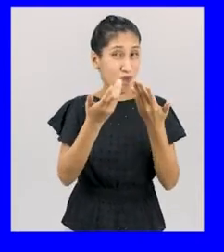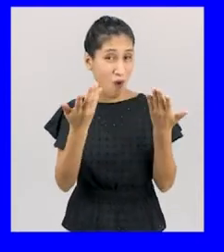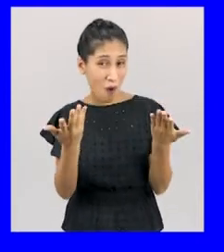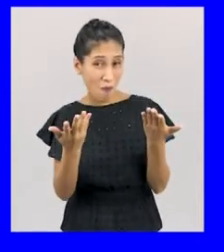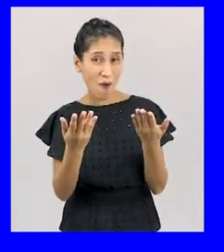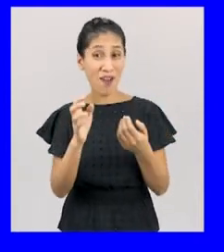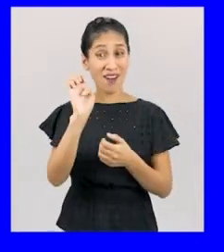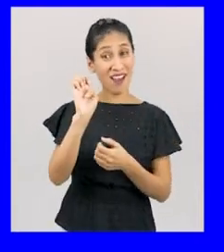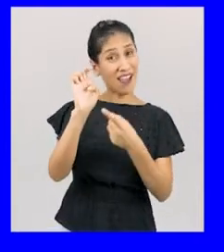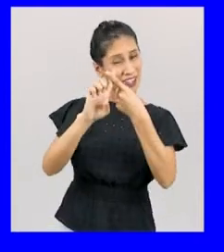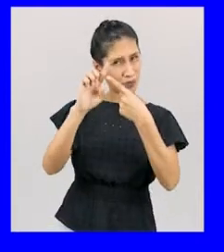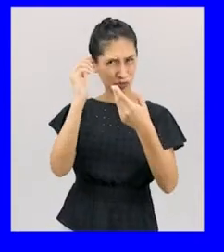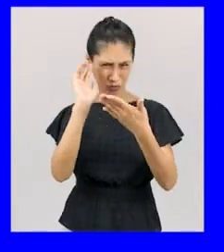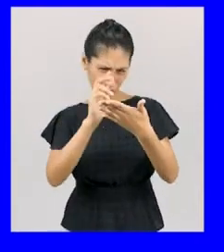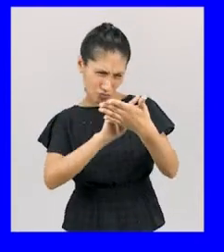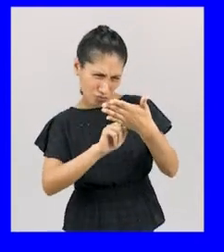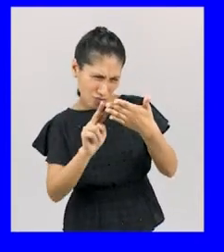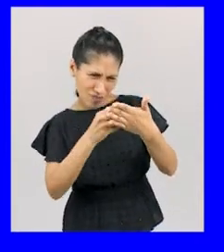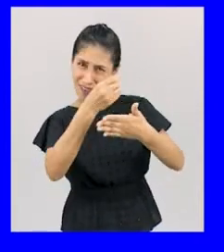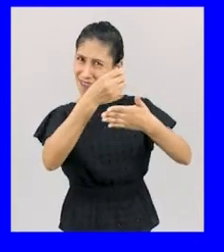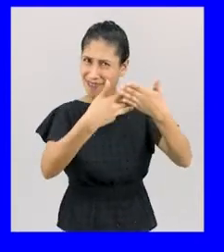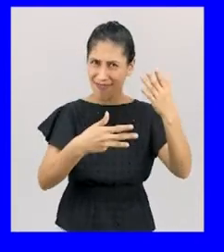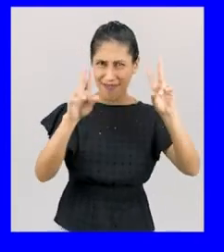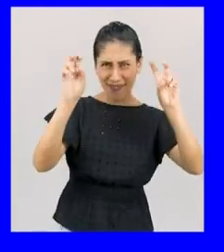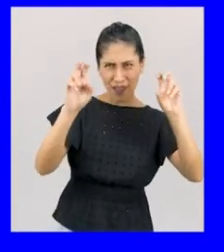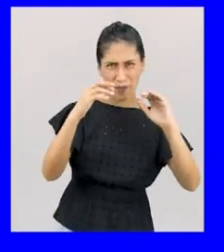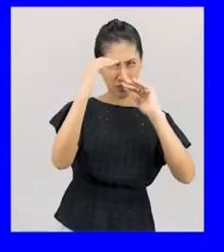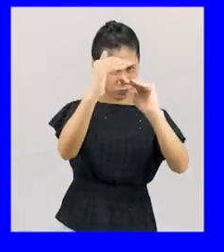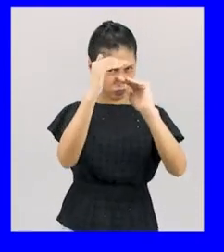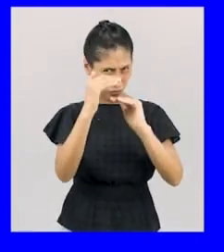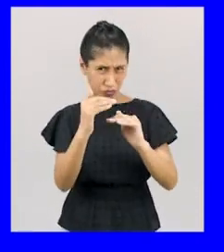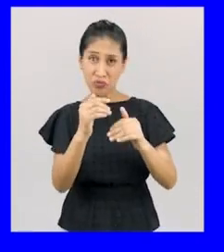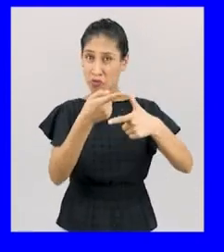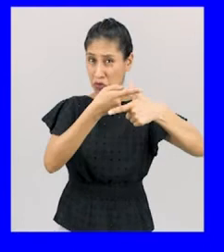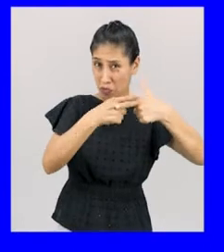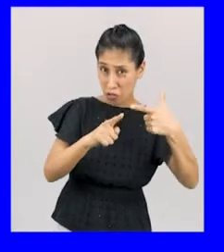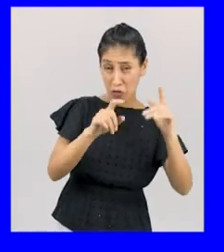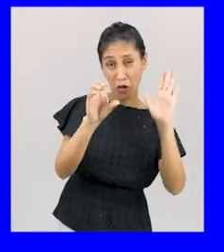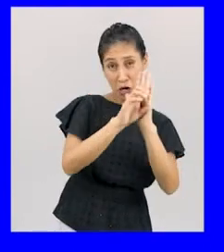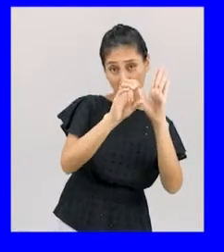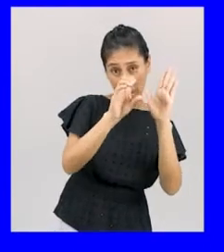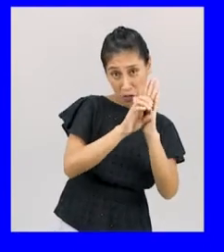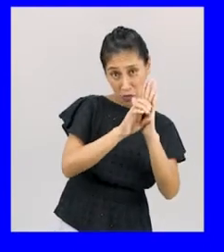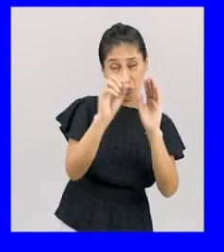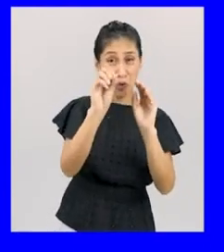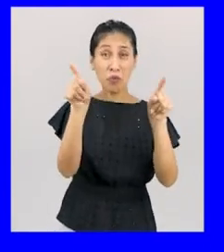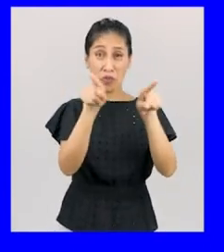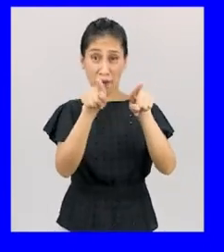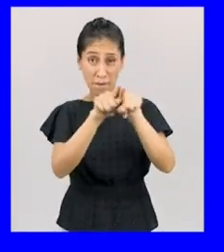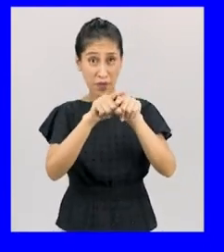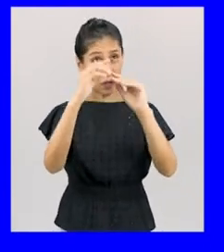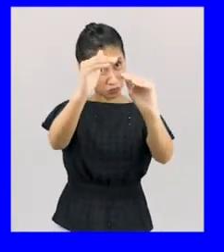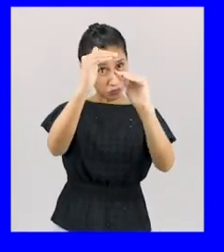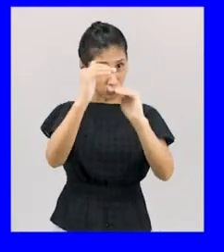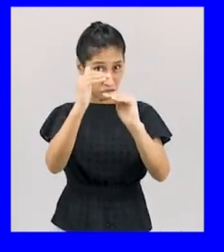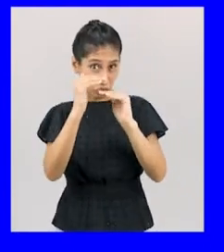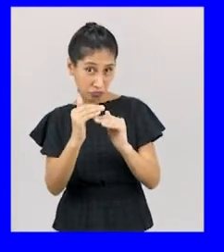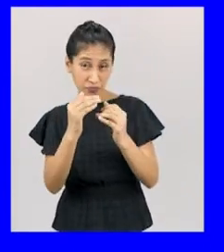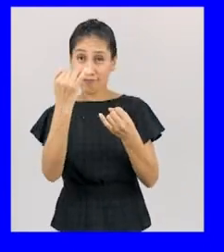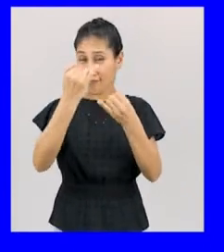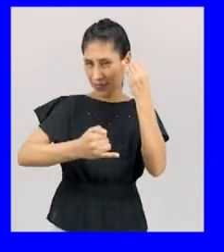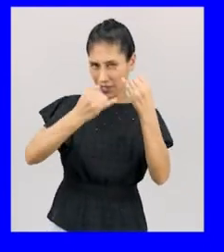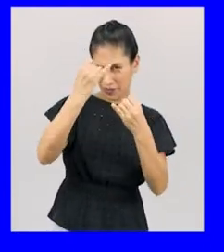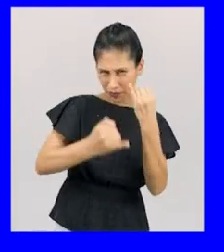es decir, la exposición del tema, que puede organizarse en capítulos o subtemas según la complejidad y variedad del contenido.